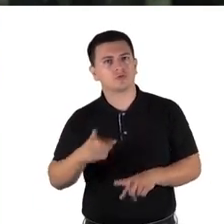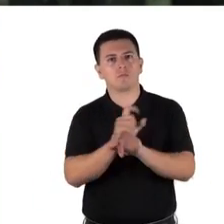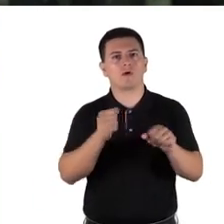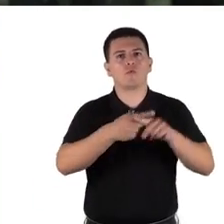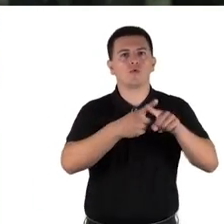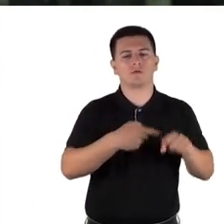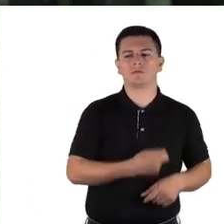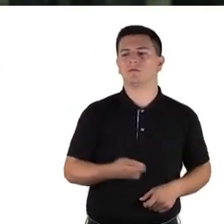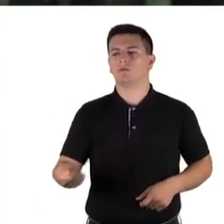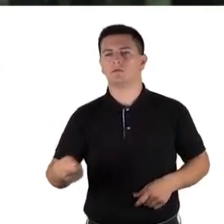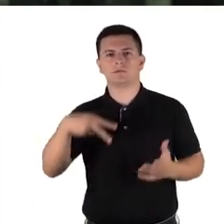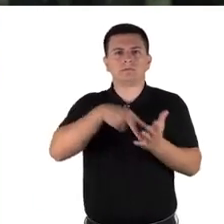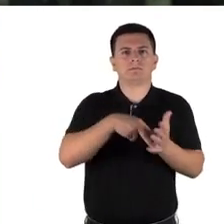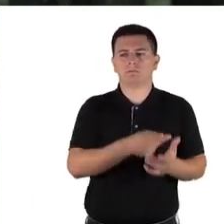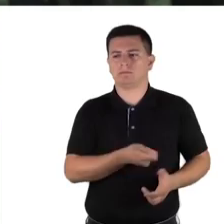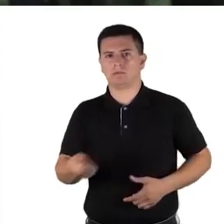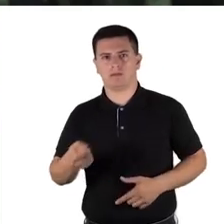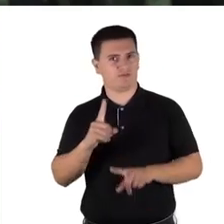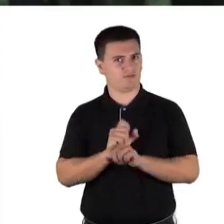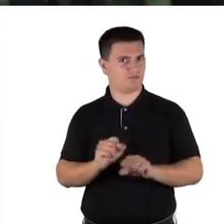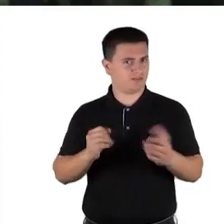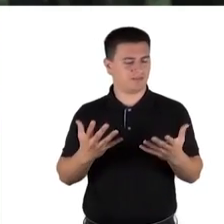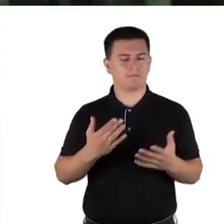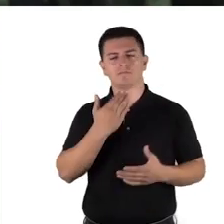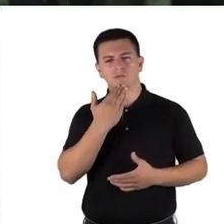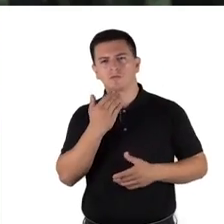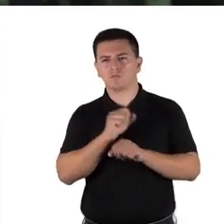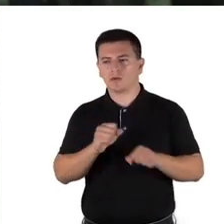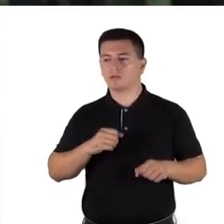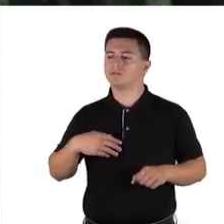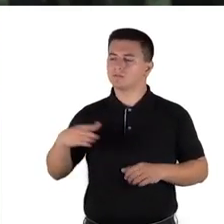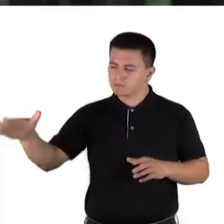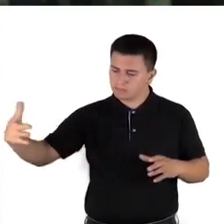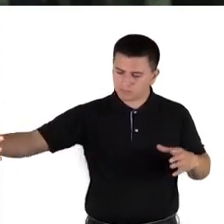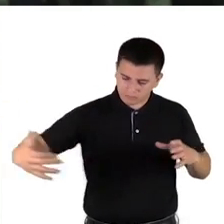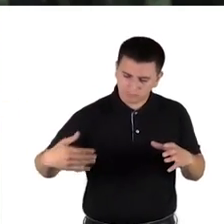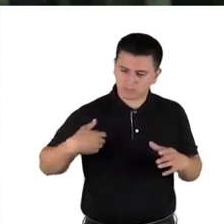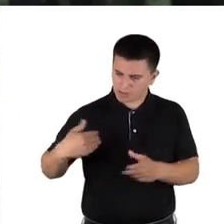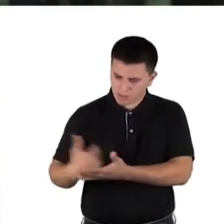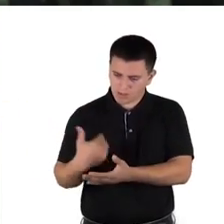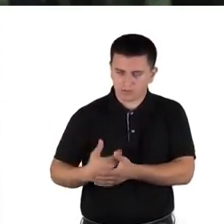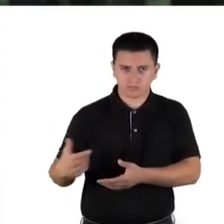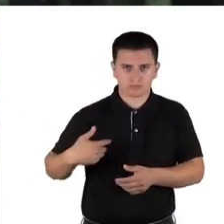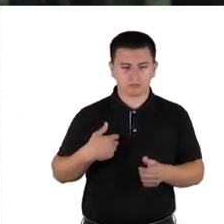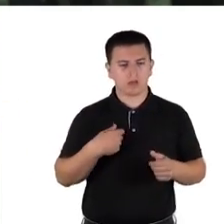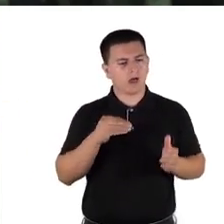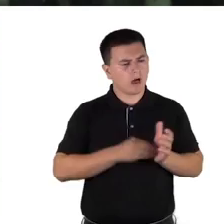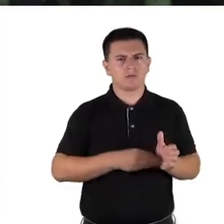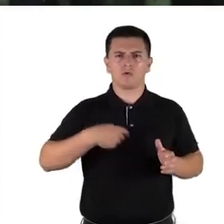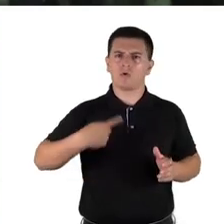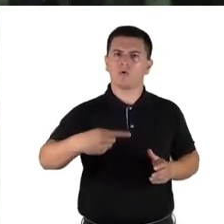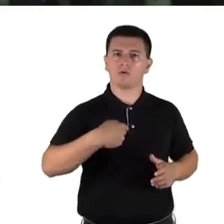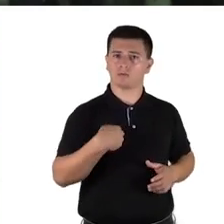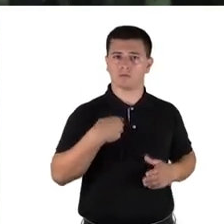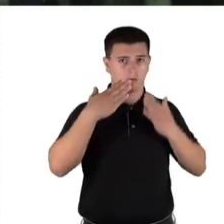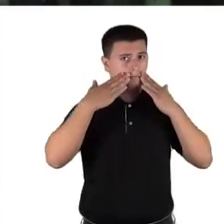cuidados necesarios, acorde a la edad de un niño muy chiquitito, no vamos a darle como utensilios muy, muy peligrosos todavía, pero que puedan